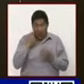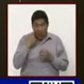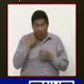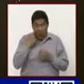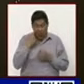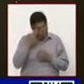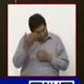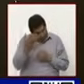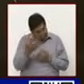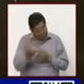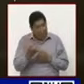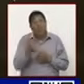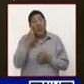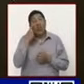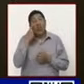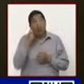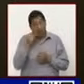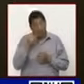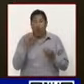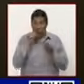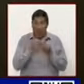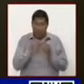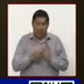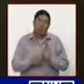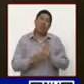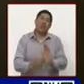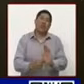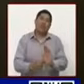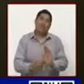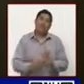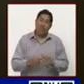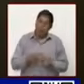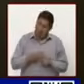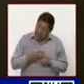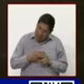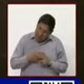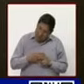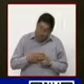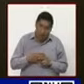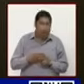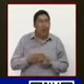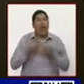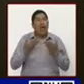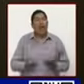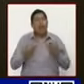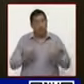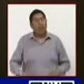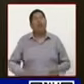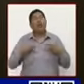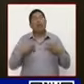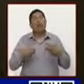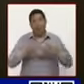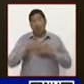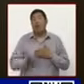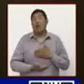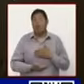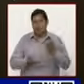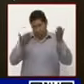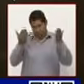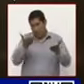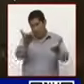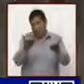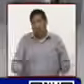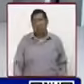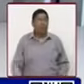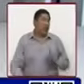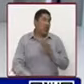conocer? ¿Los quiere conocer un poquito más? Se los voy a presentar en instantes nada más, todo aquí en vivo. Así que la invitación está hecha, obviamente, para